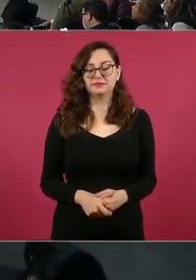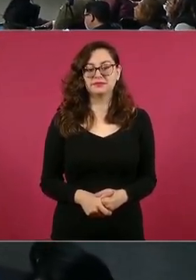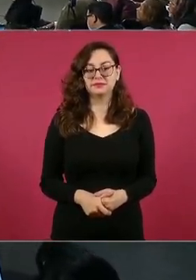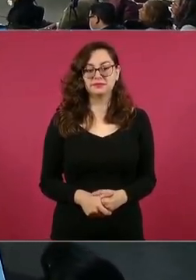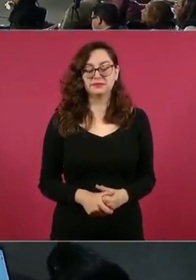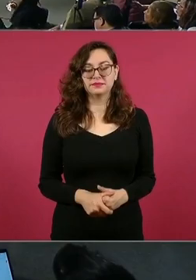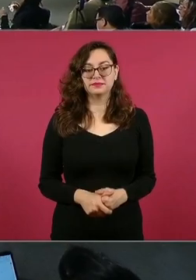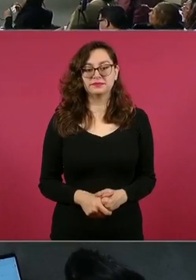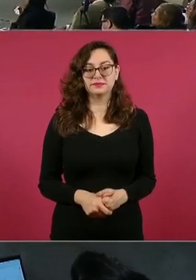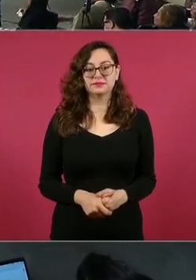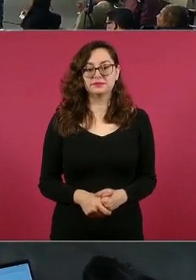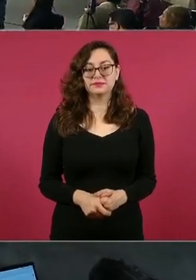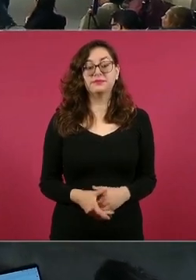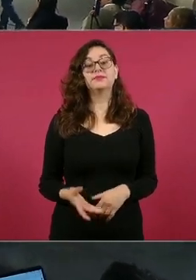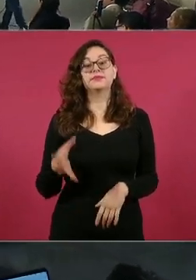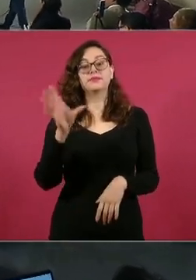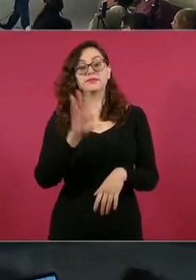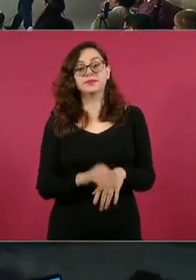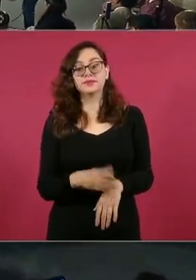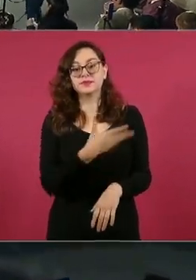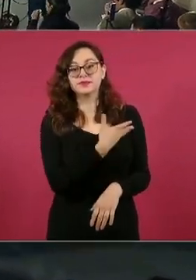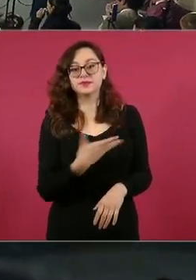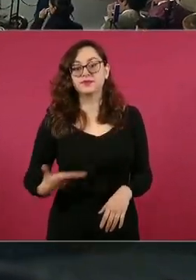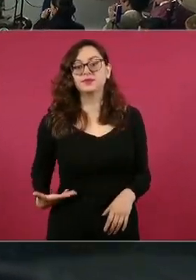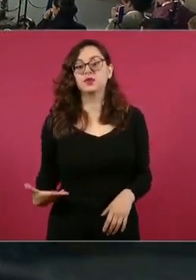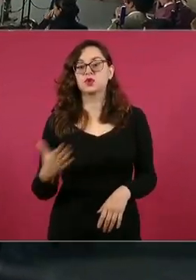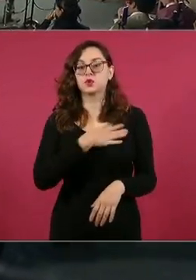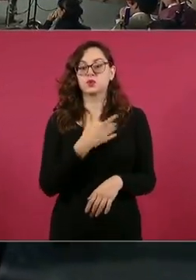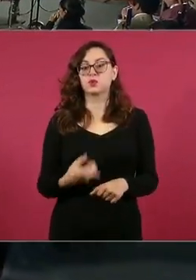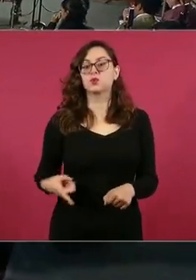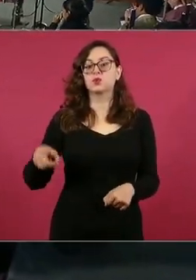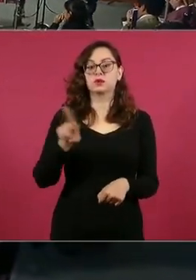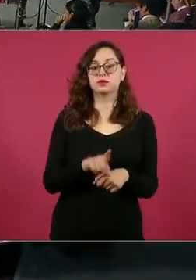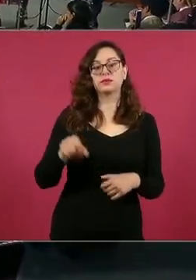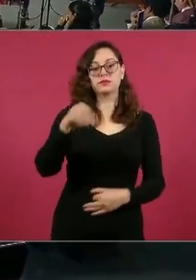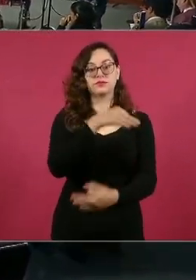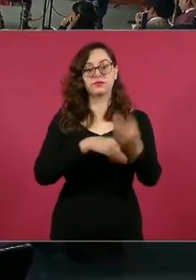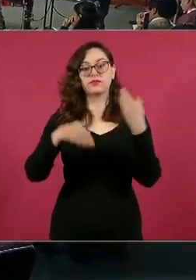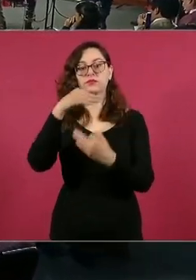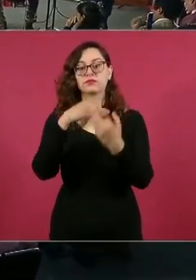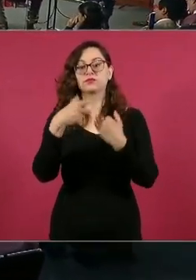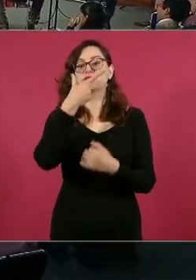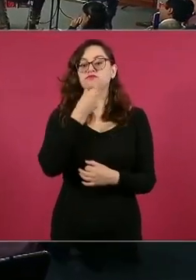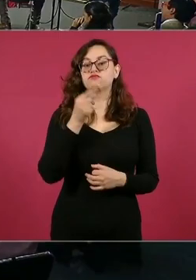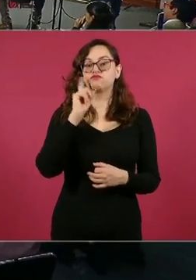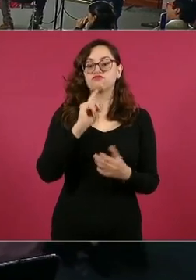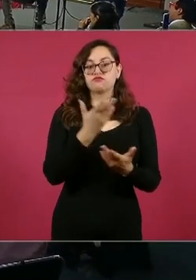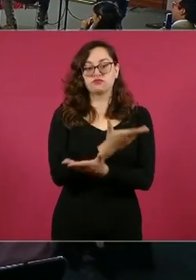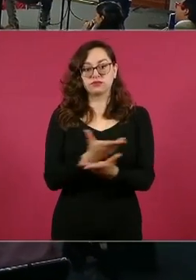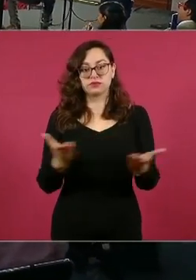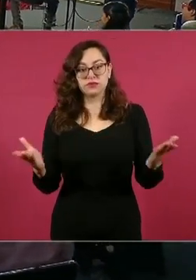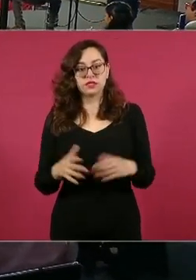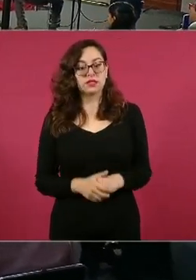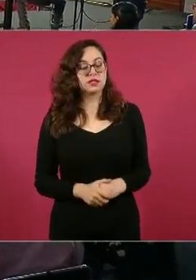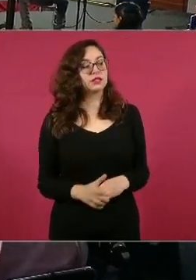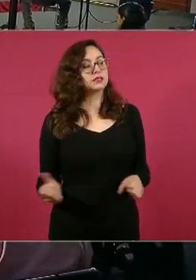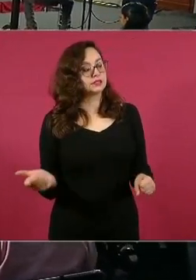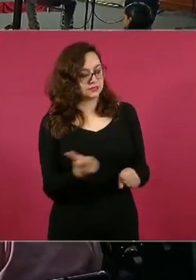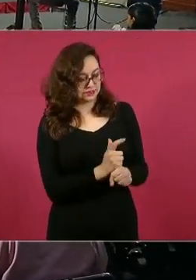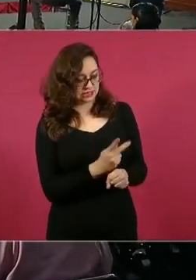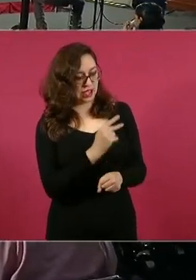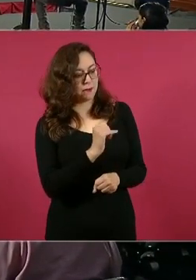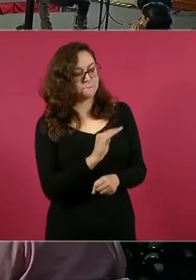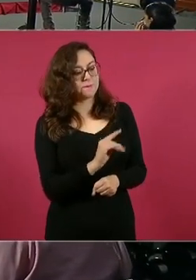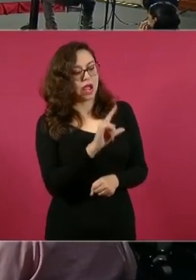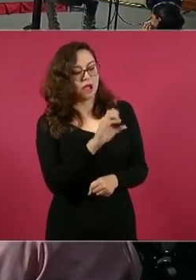ya con su permiso Señor Presidente buenos días a todas a todos gz hoy